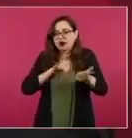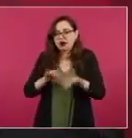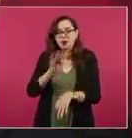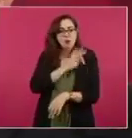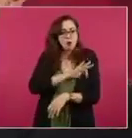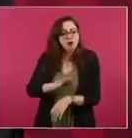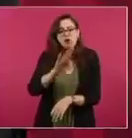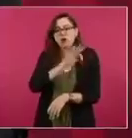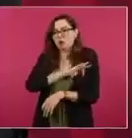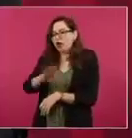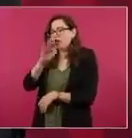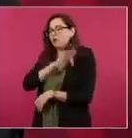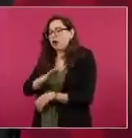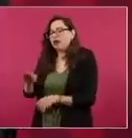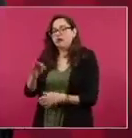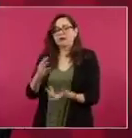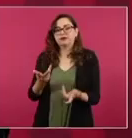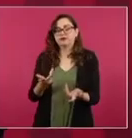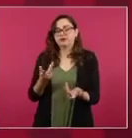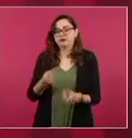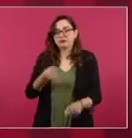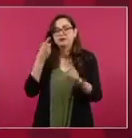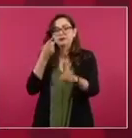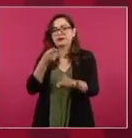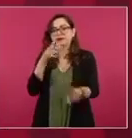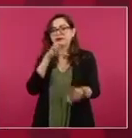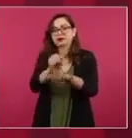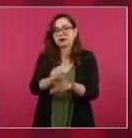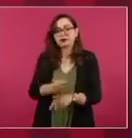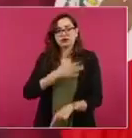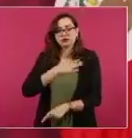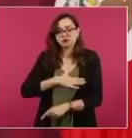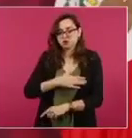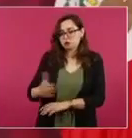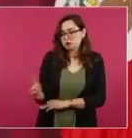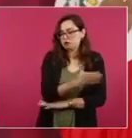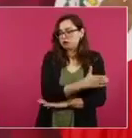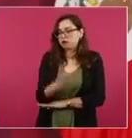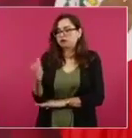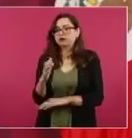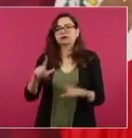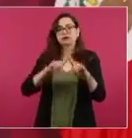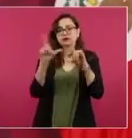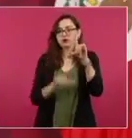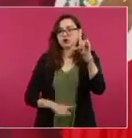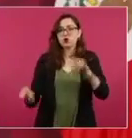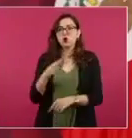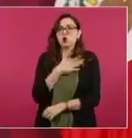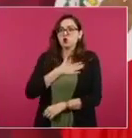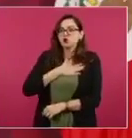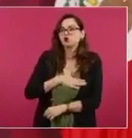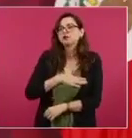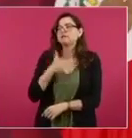por la justicia agraria y por la justicia en general,